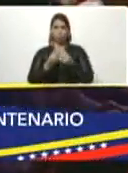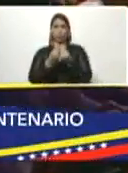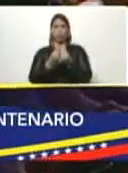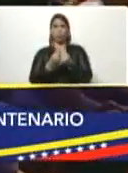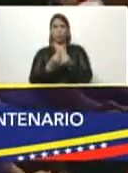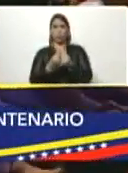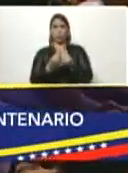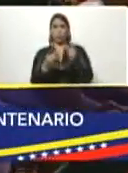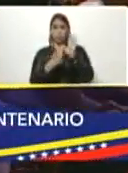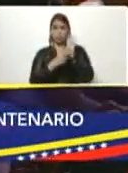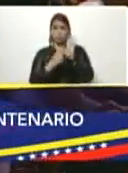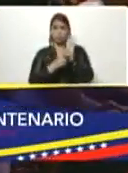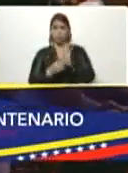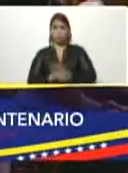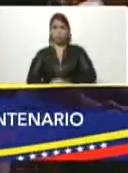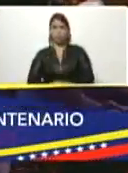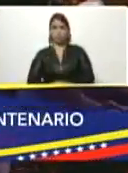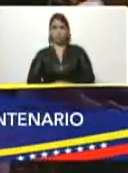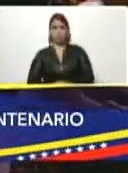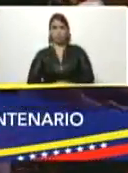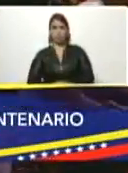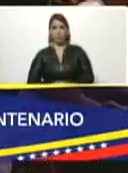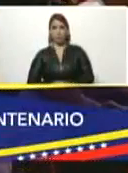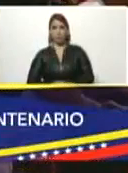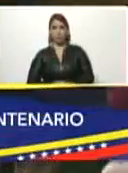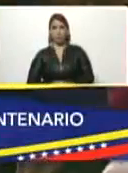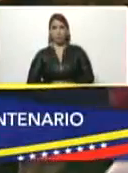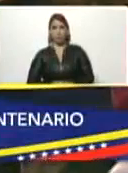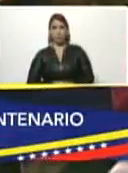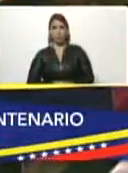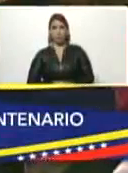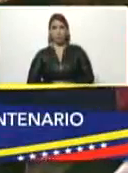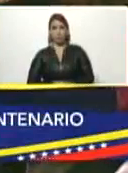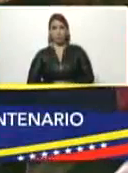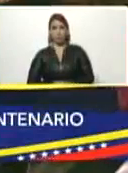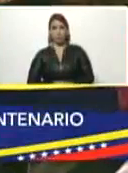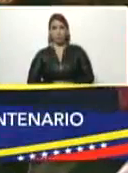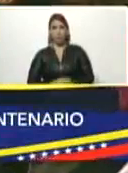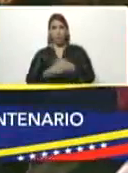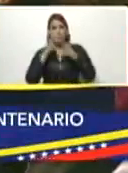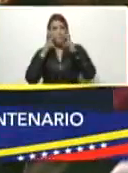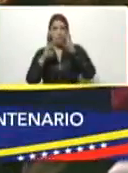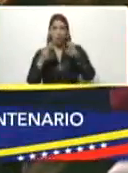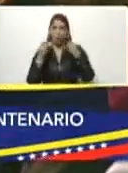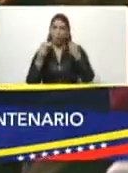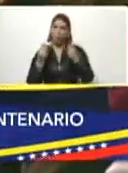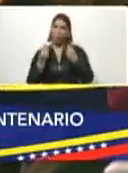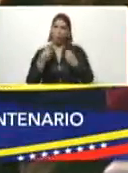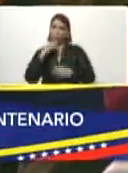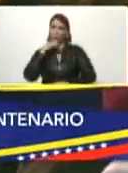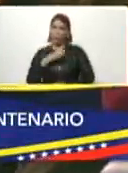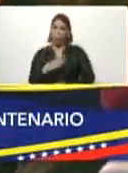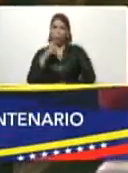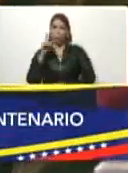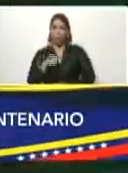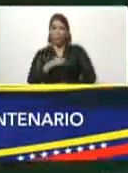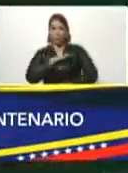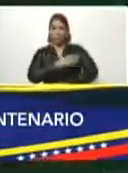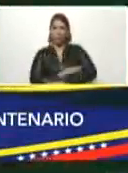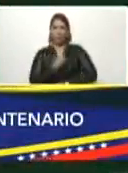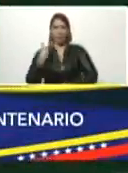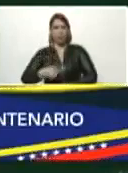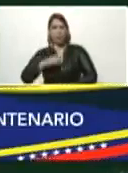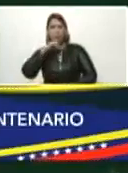están verdaderamente persuadidas de la historia y del poder que tiene esa historia en